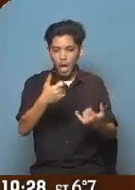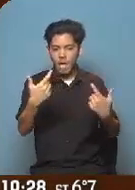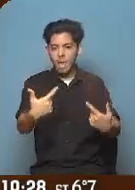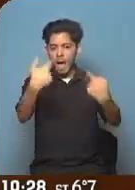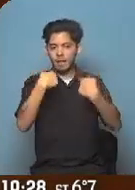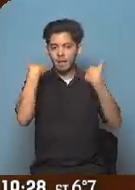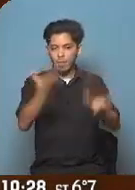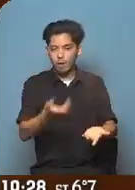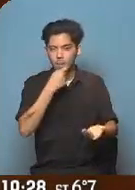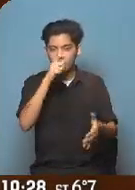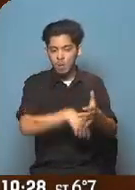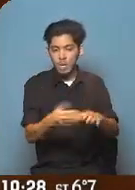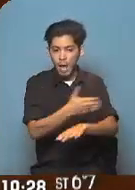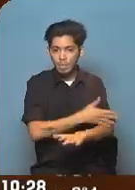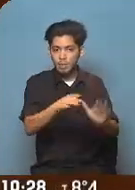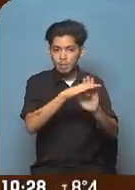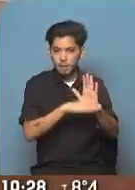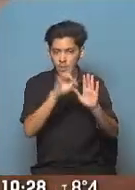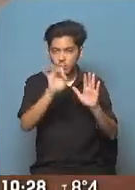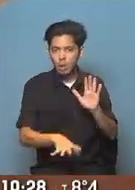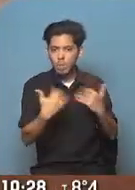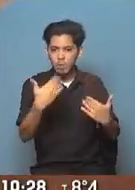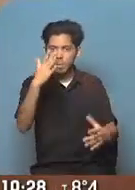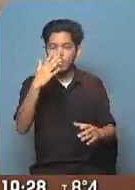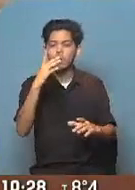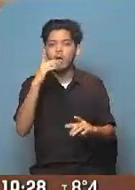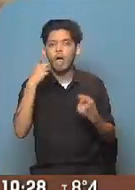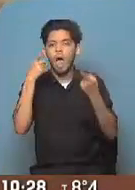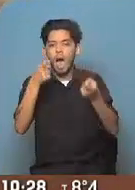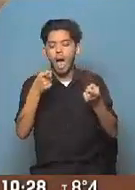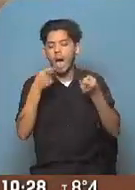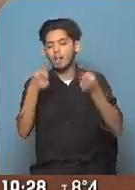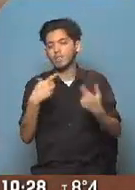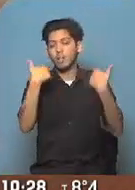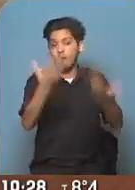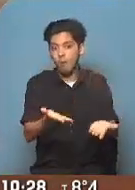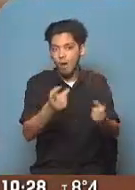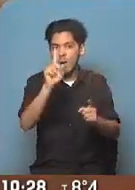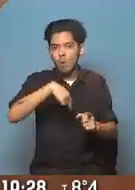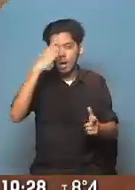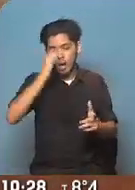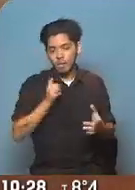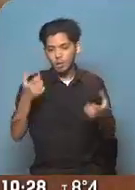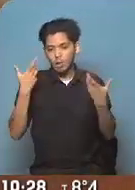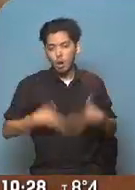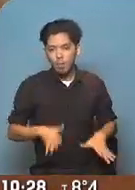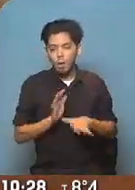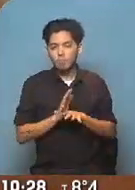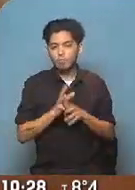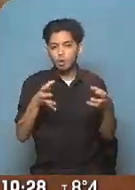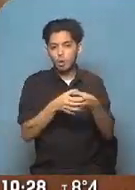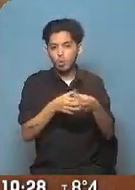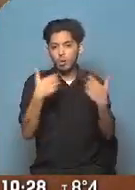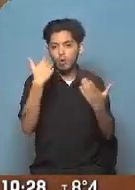reglamentación anterior ésta decía que solamente se considera una agresión generada por un ejército regular de una potencia